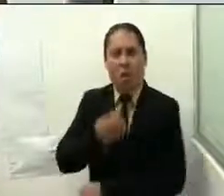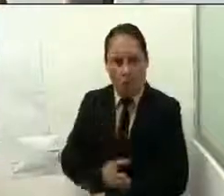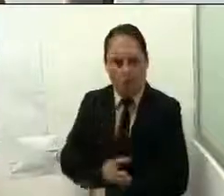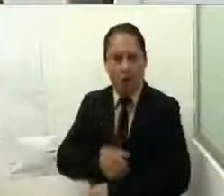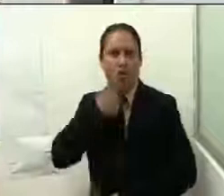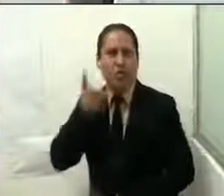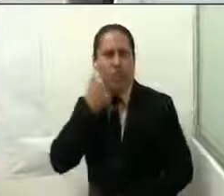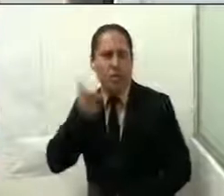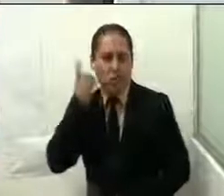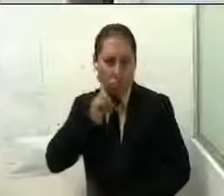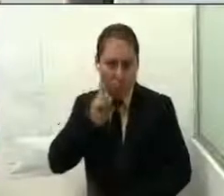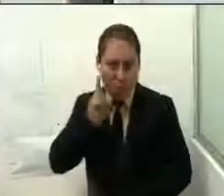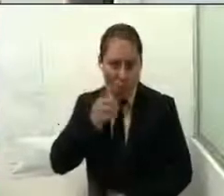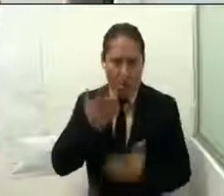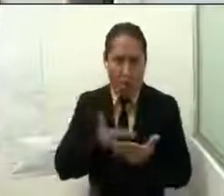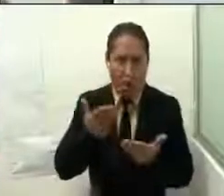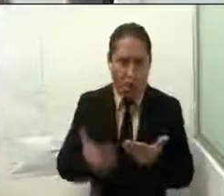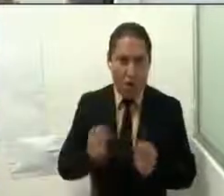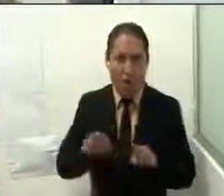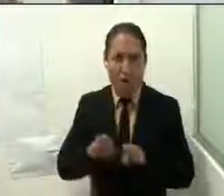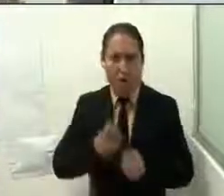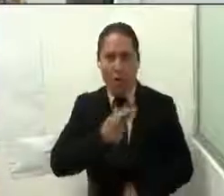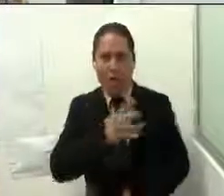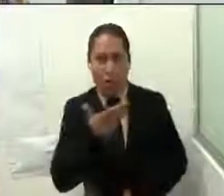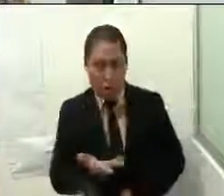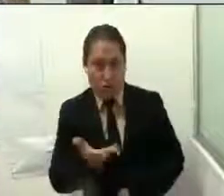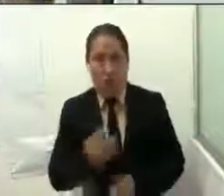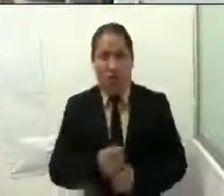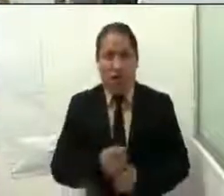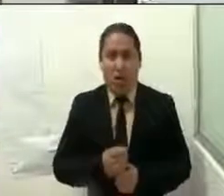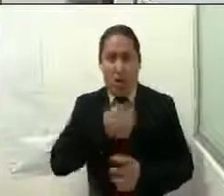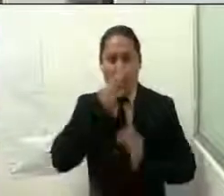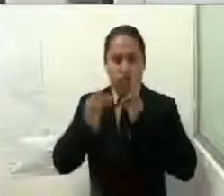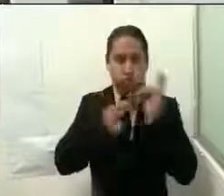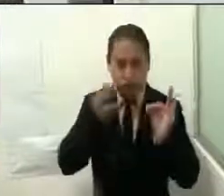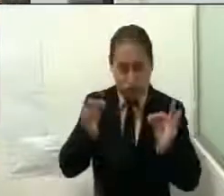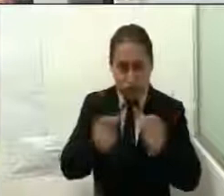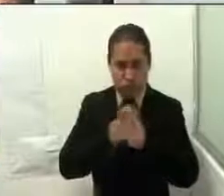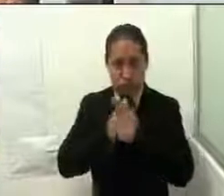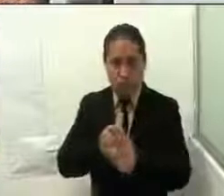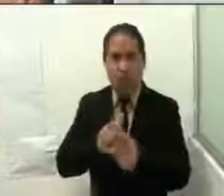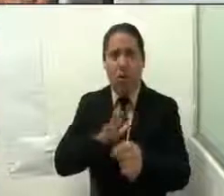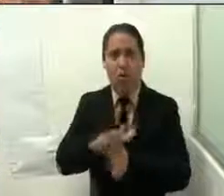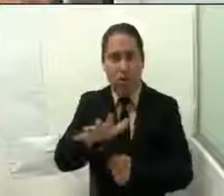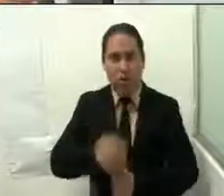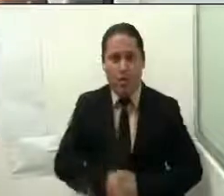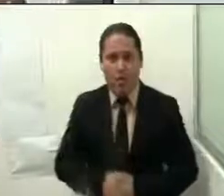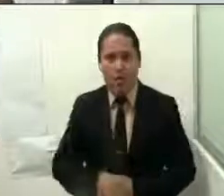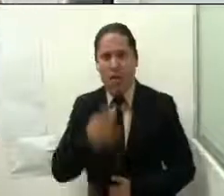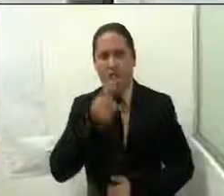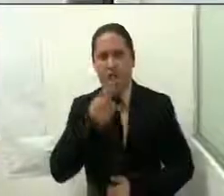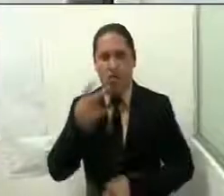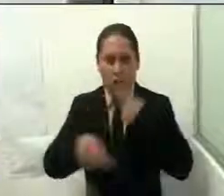el procedimiento para recepcionar la comparecencia del secretario del campo es el siguiente hará uso de la palabra